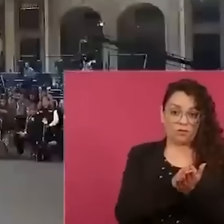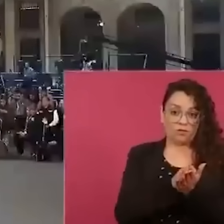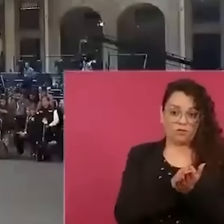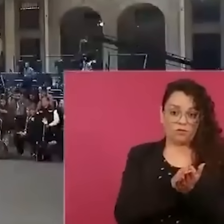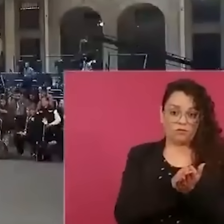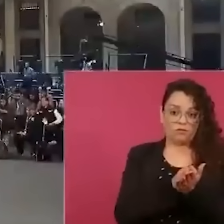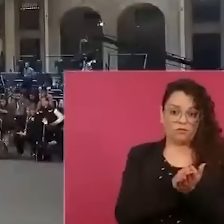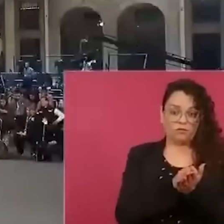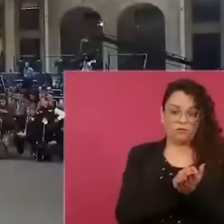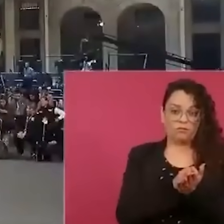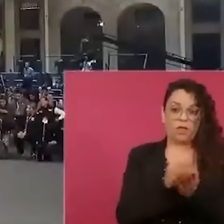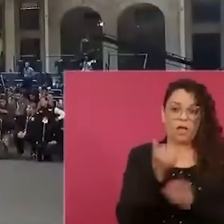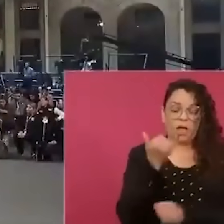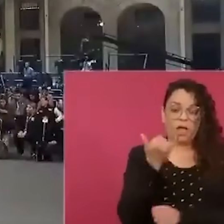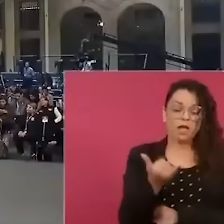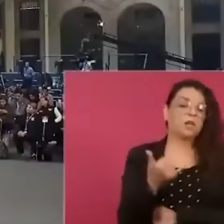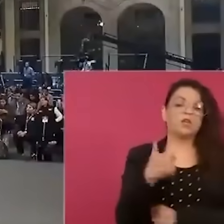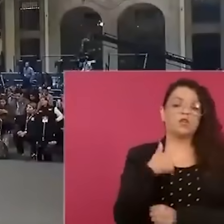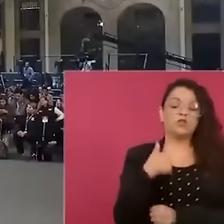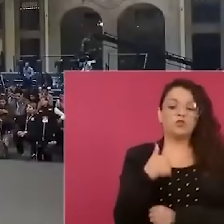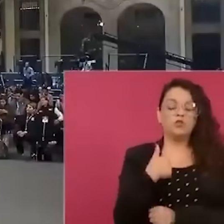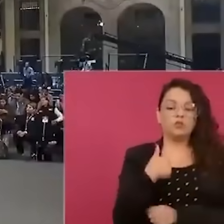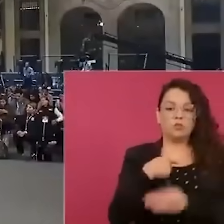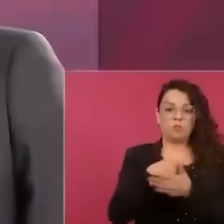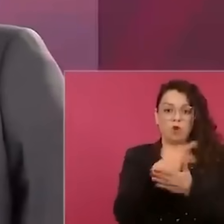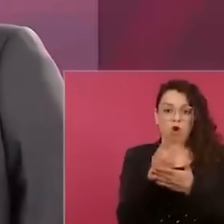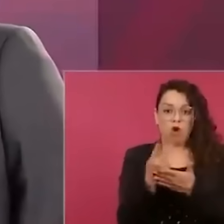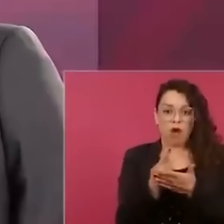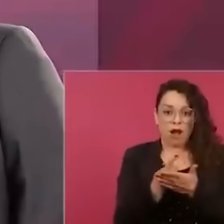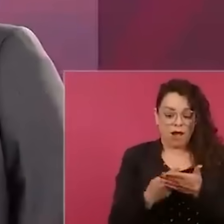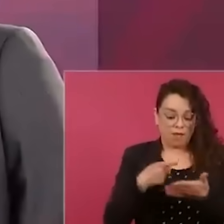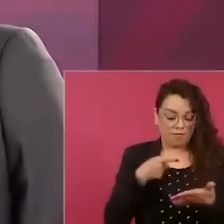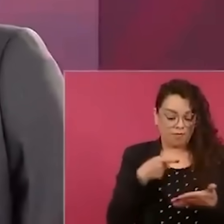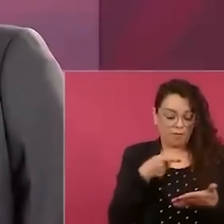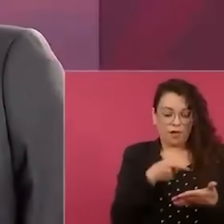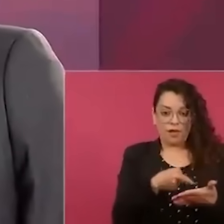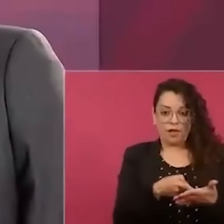el programa por el que estamos aquí.